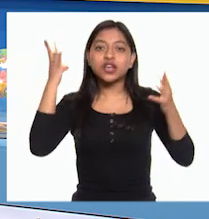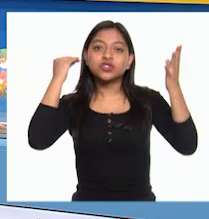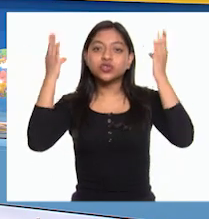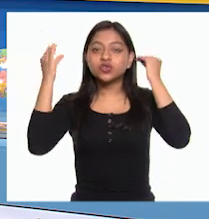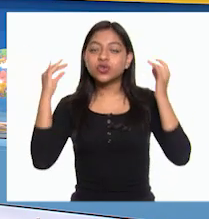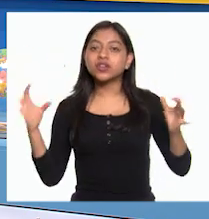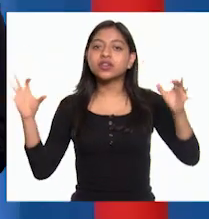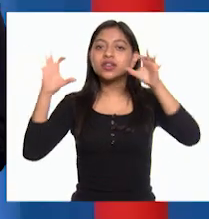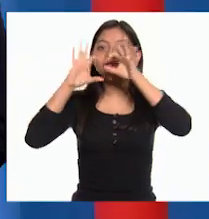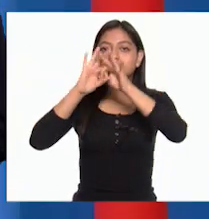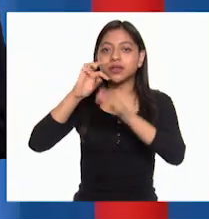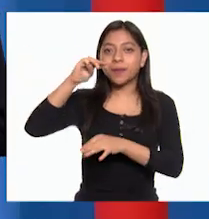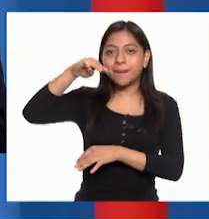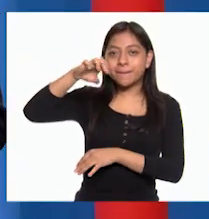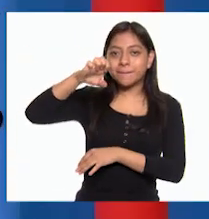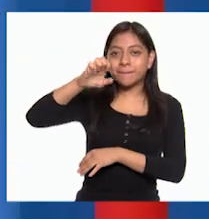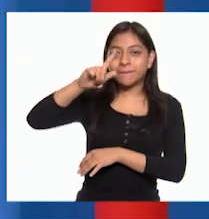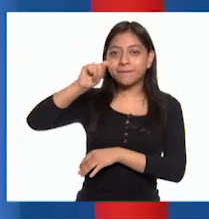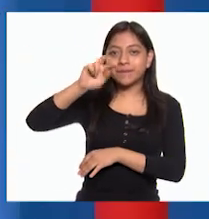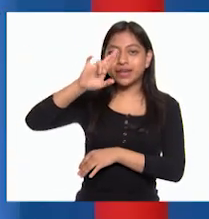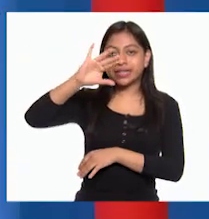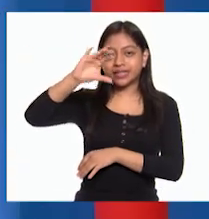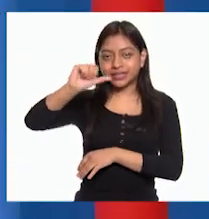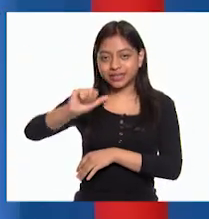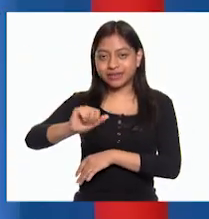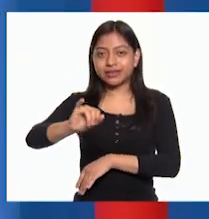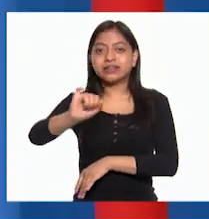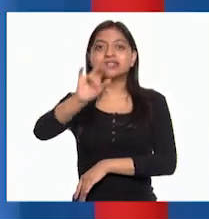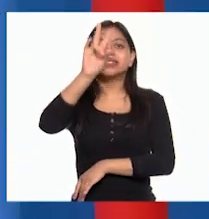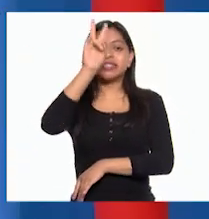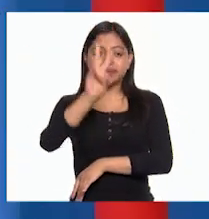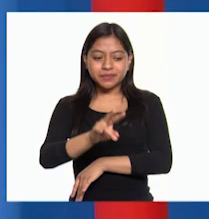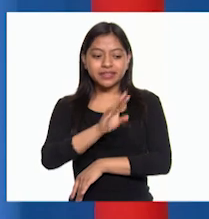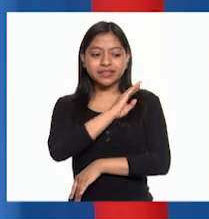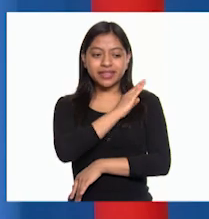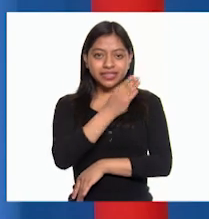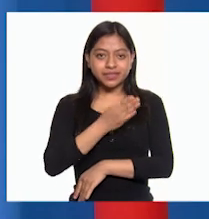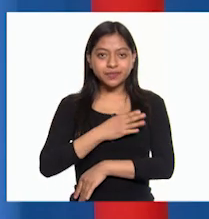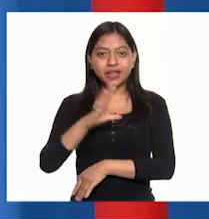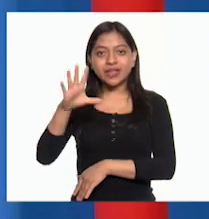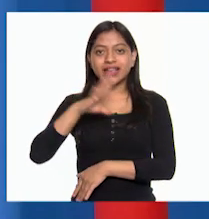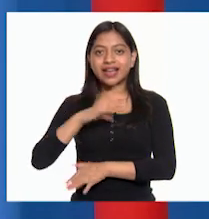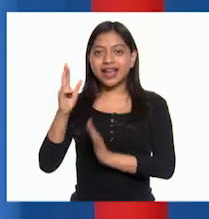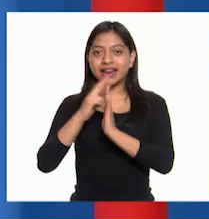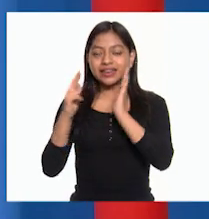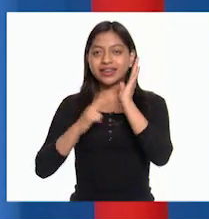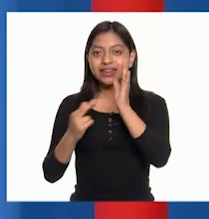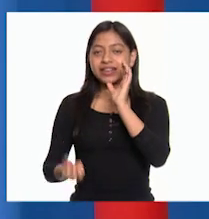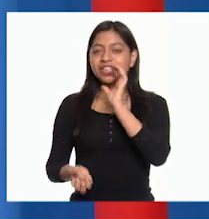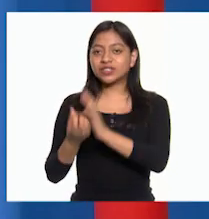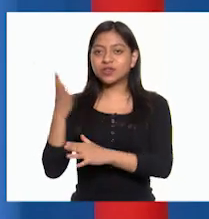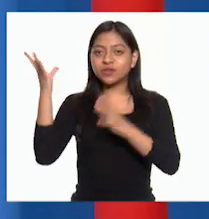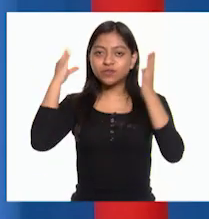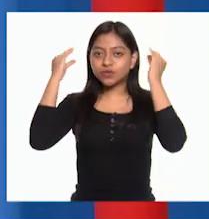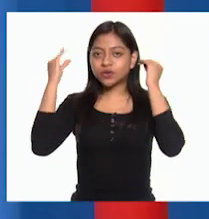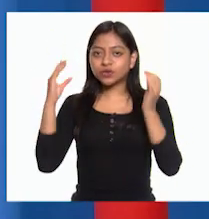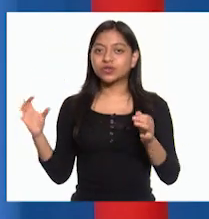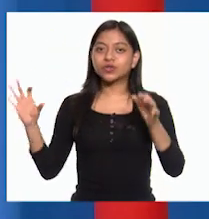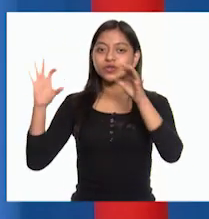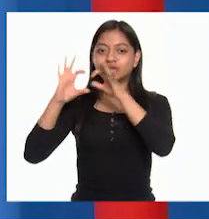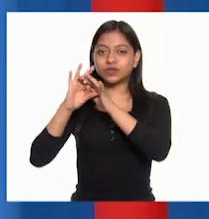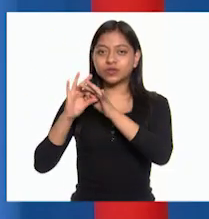¿Lo recuerdas? Lo había olvidado, Gaby, pero ya comienzo a acordarme de la existencia de algo